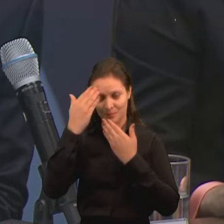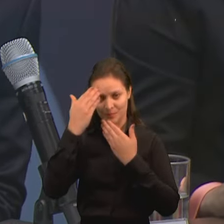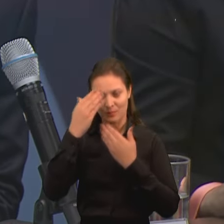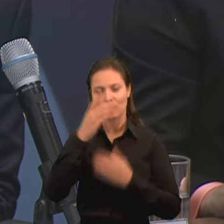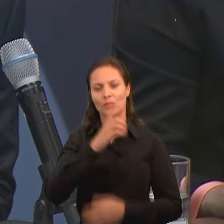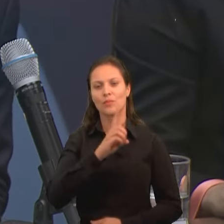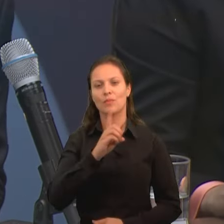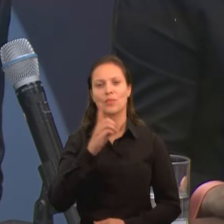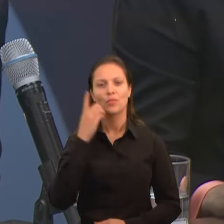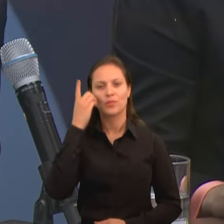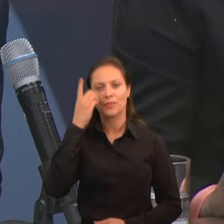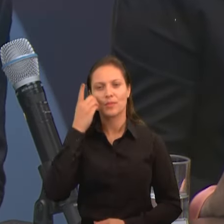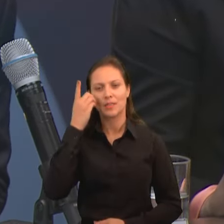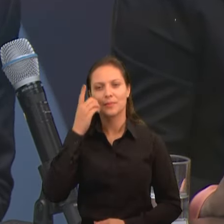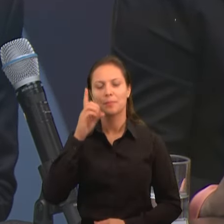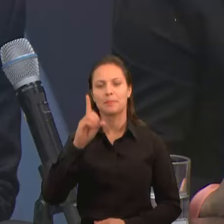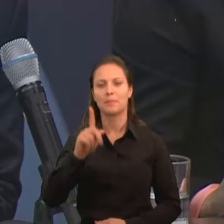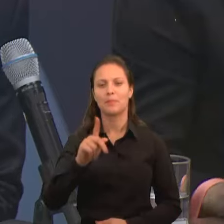Gracias, doctora Patricia.